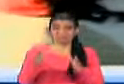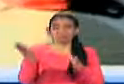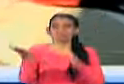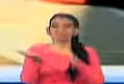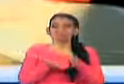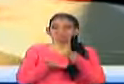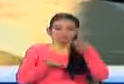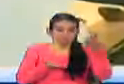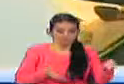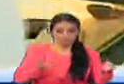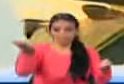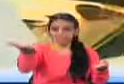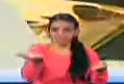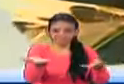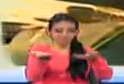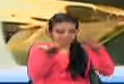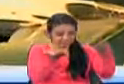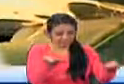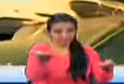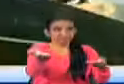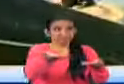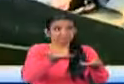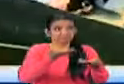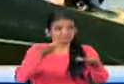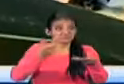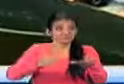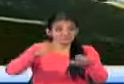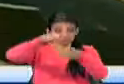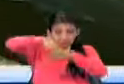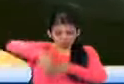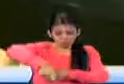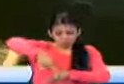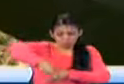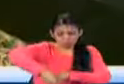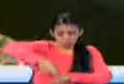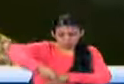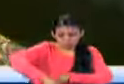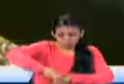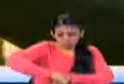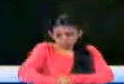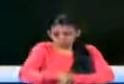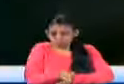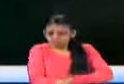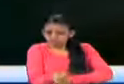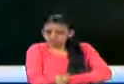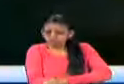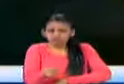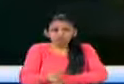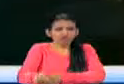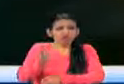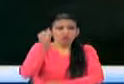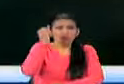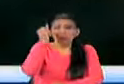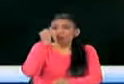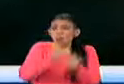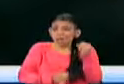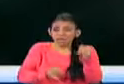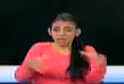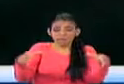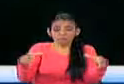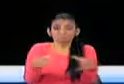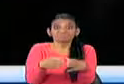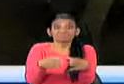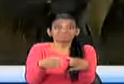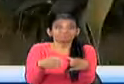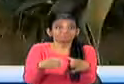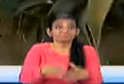cuidadosamente las ramas para cortarlas y con una barra de metal se empieza a acabar con un ritmo hasta llegar al zumo o corazón de la